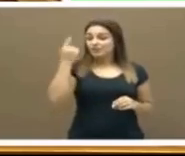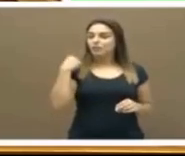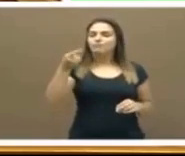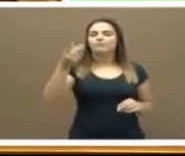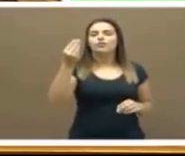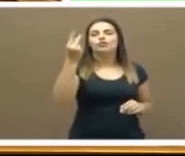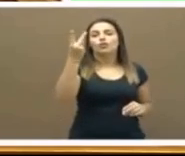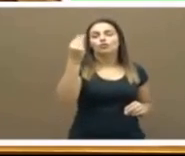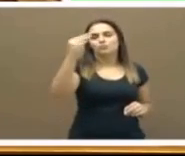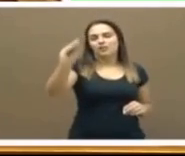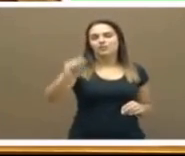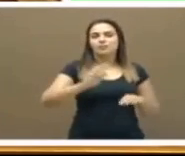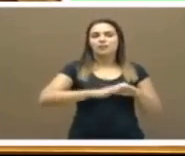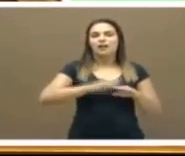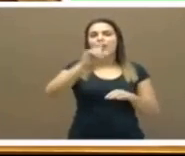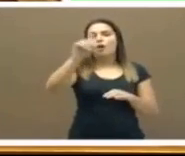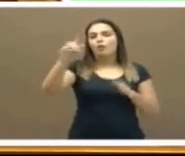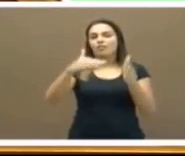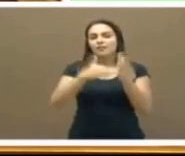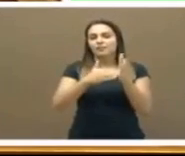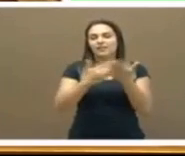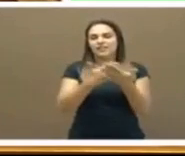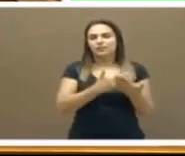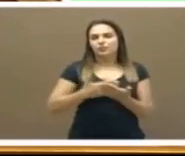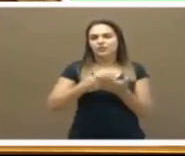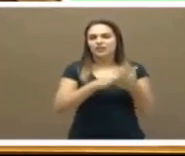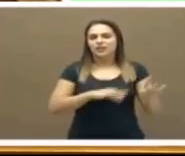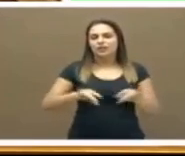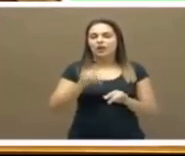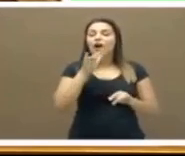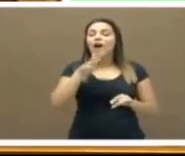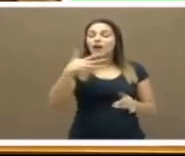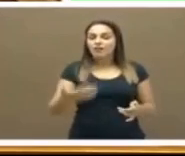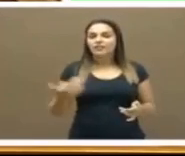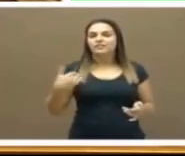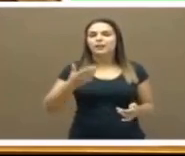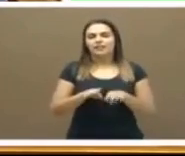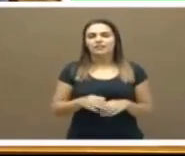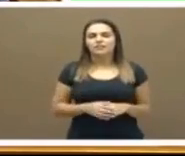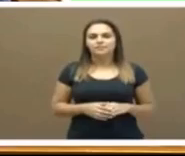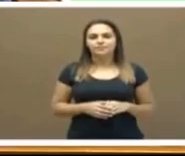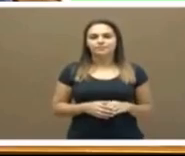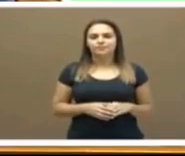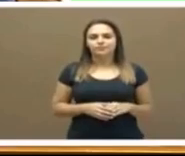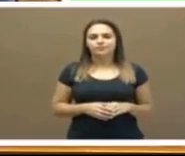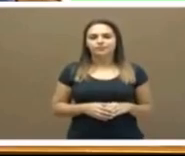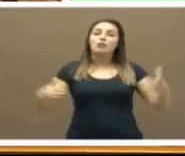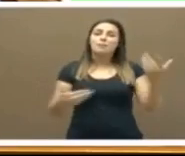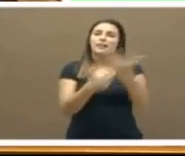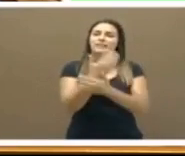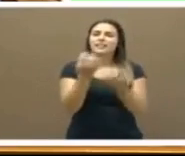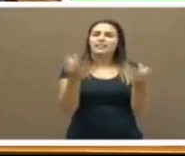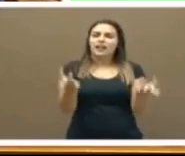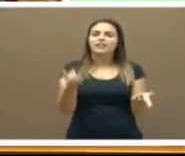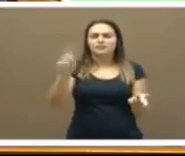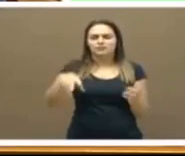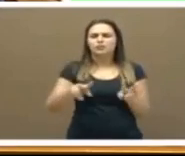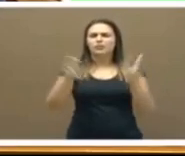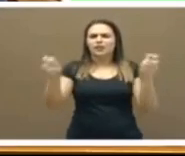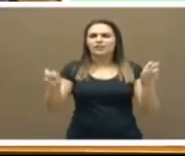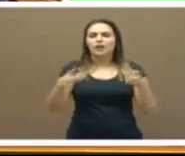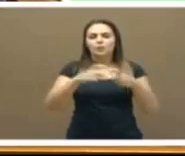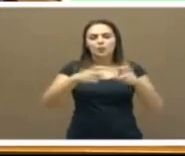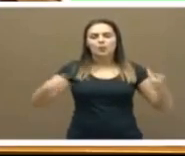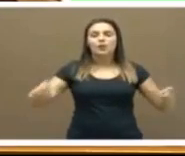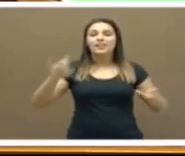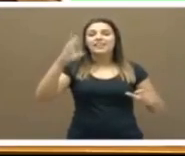anterior, para 11.000 estudiantes de nuestra región que recibirán becas de comedor. Las aulas matinales incrementan en